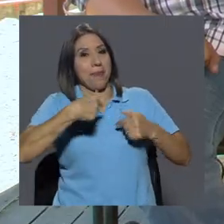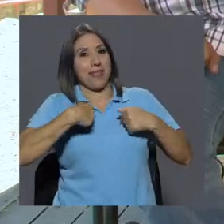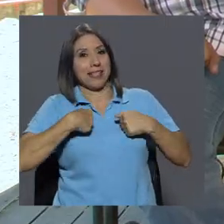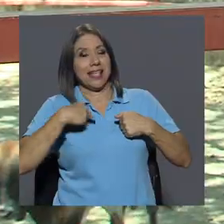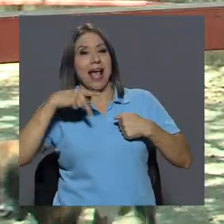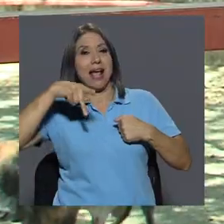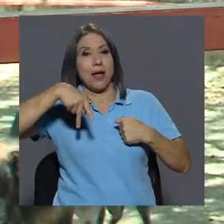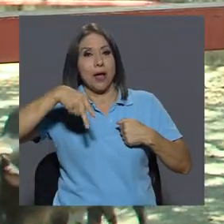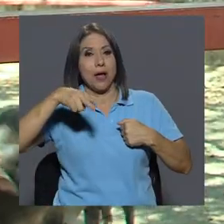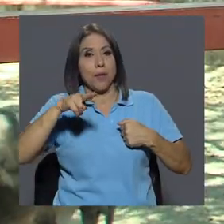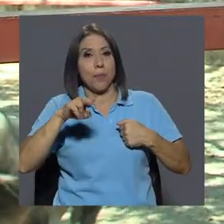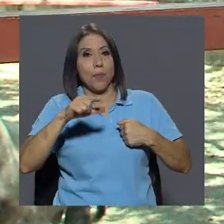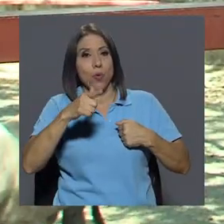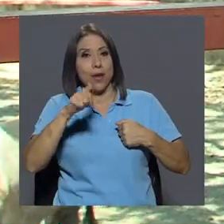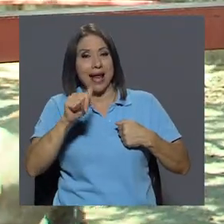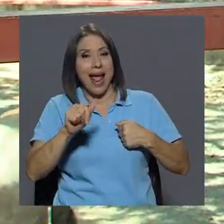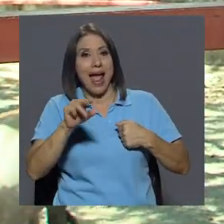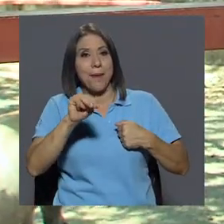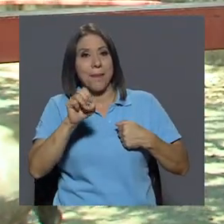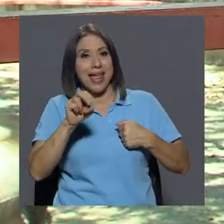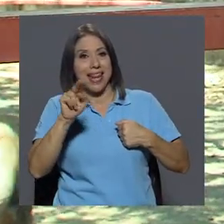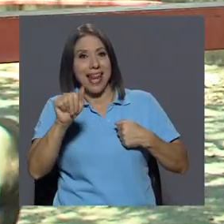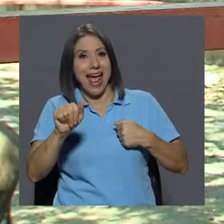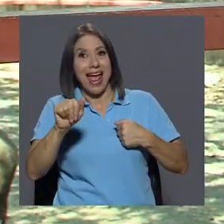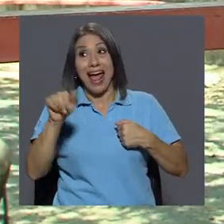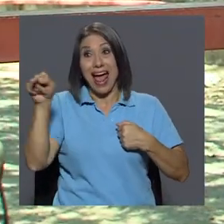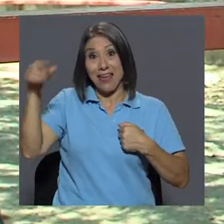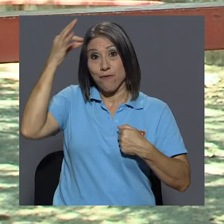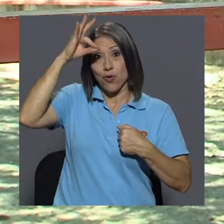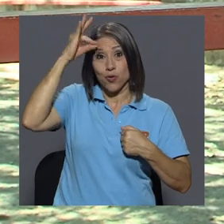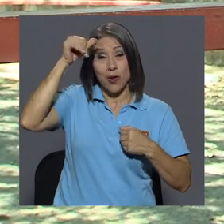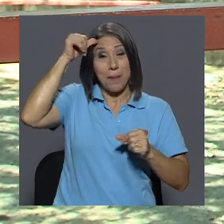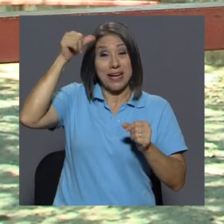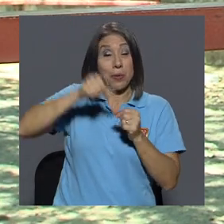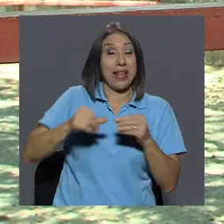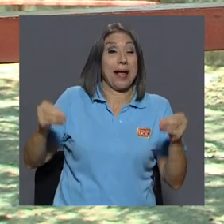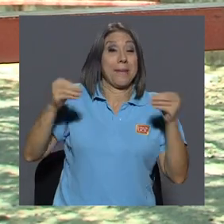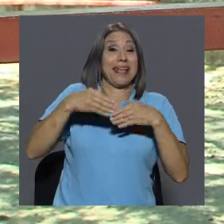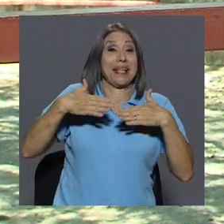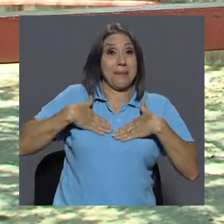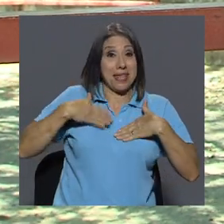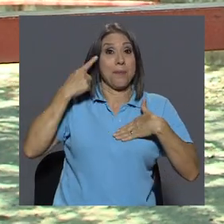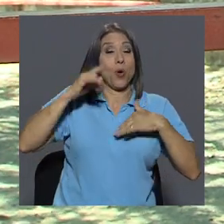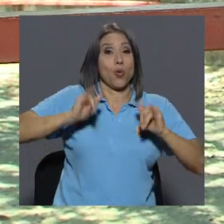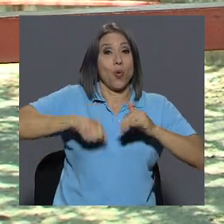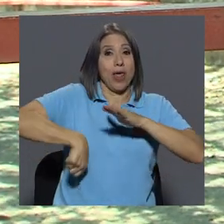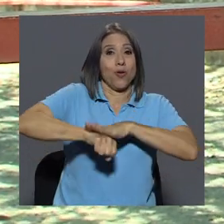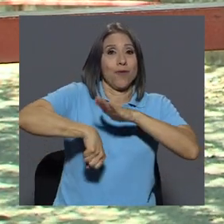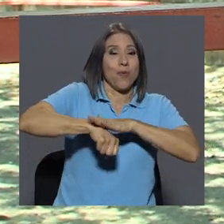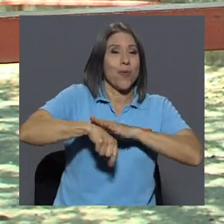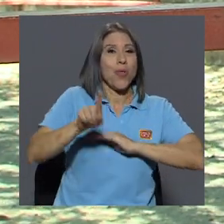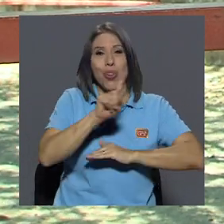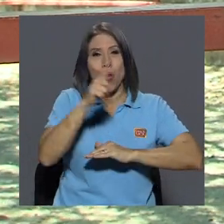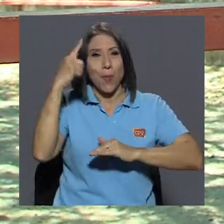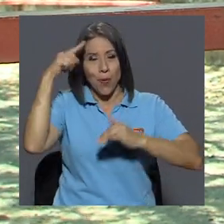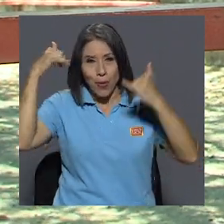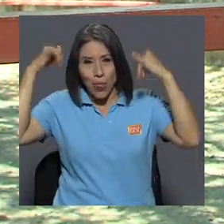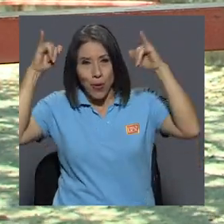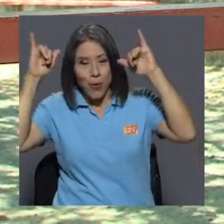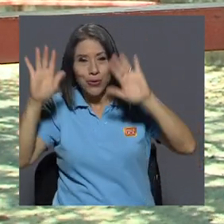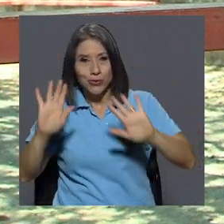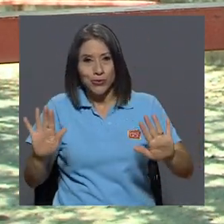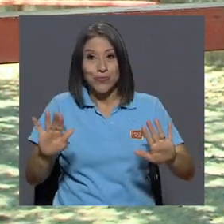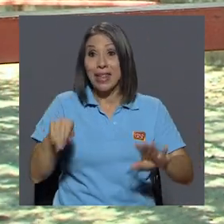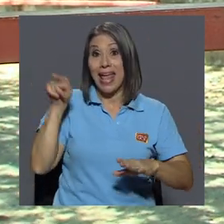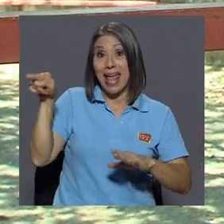en la fortuna me recuerdan más por lo que jugué fútbol que por los toros que monté. Y yo